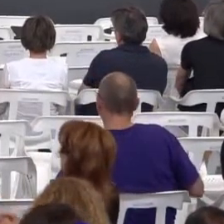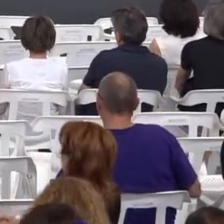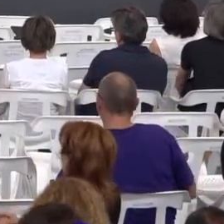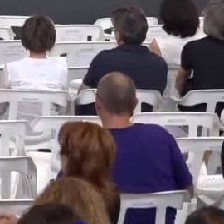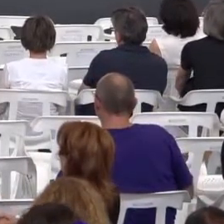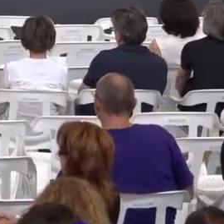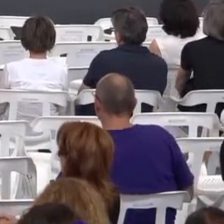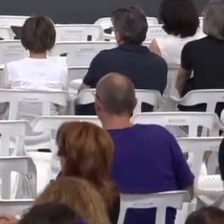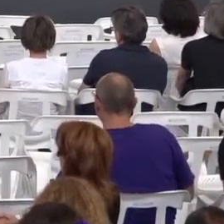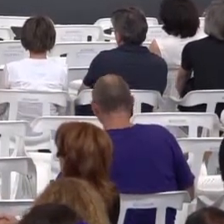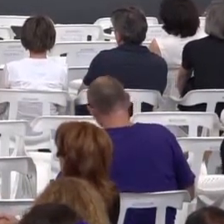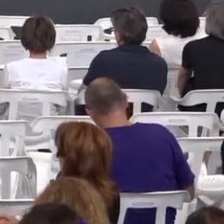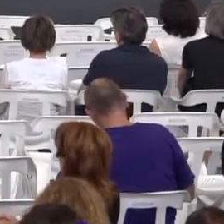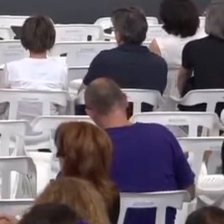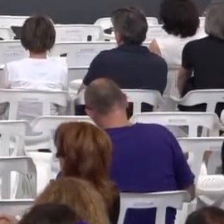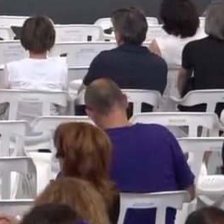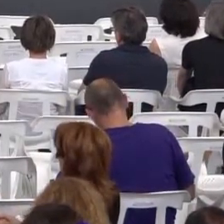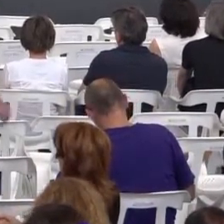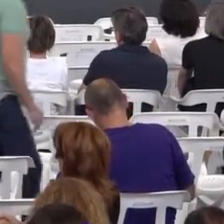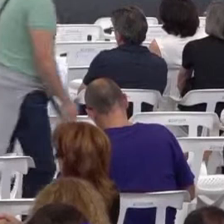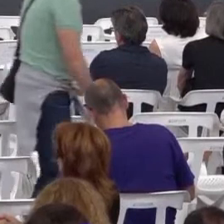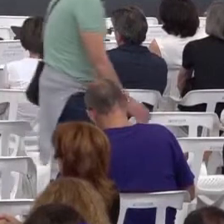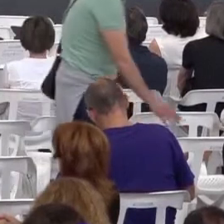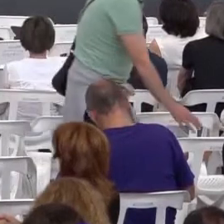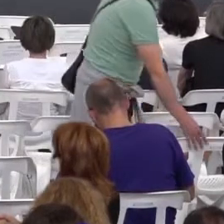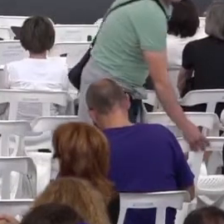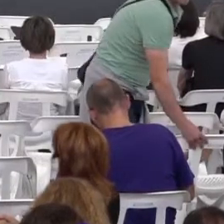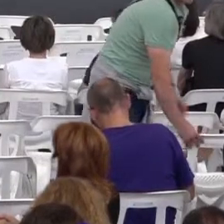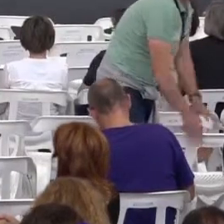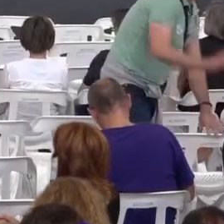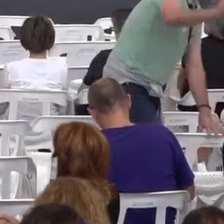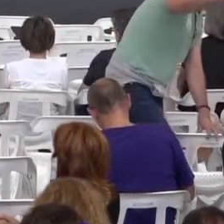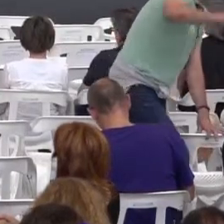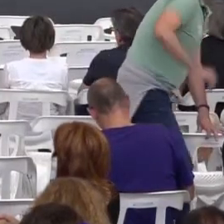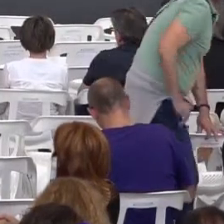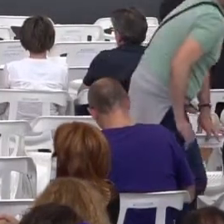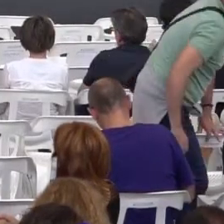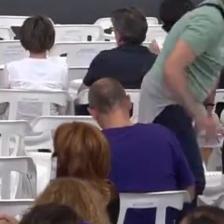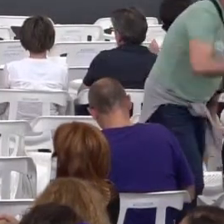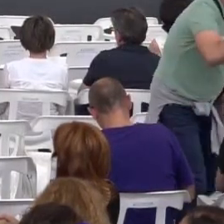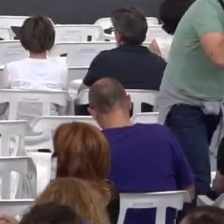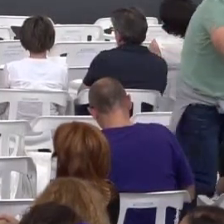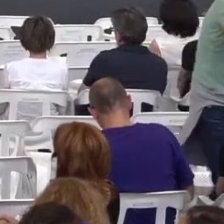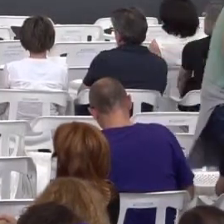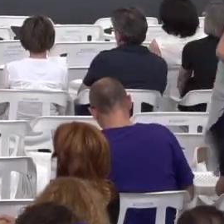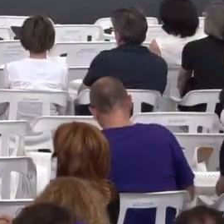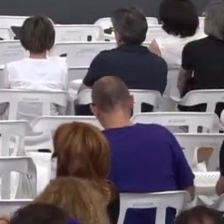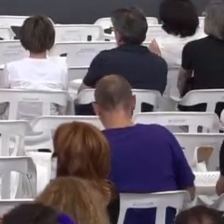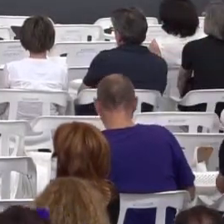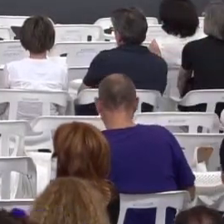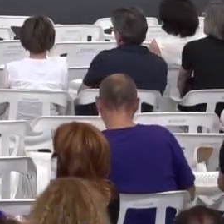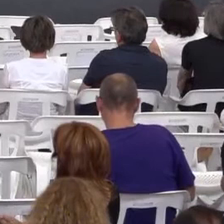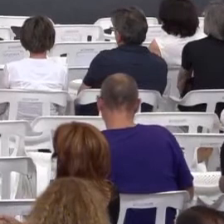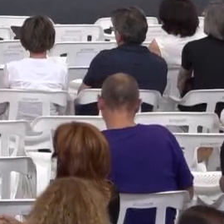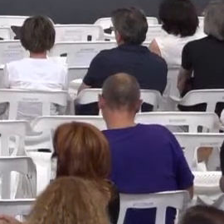años. Resido en Carcaixent y me presento a través del Círculo de Alberic, formando tándem con Esperanza Sanz, de Castelló de la Ribera. Somos de la